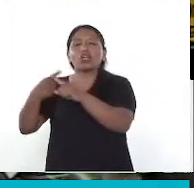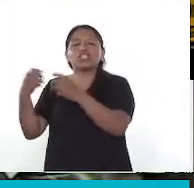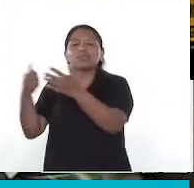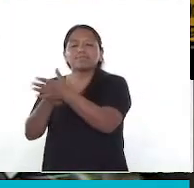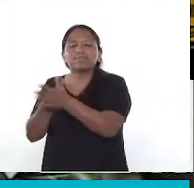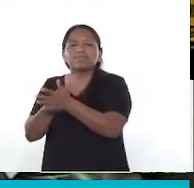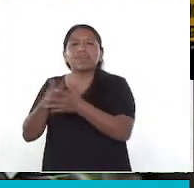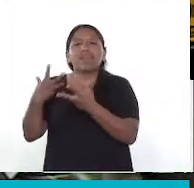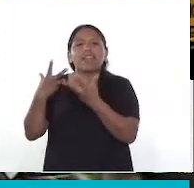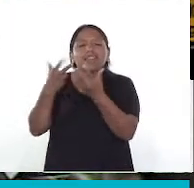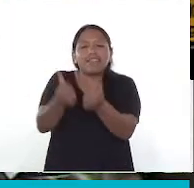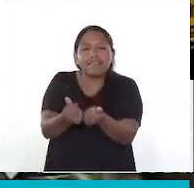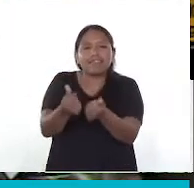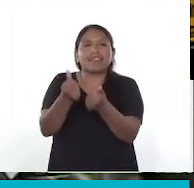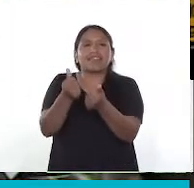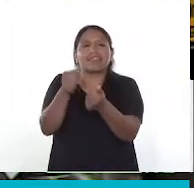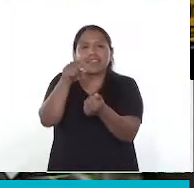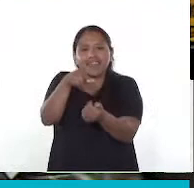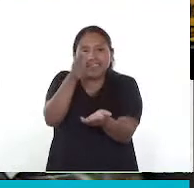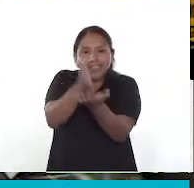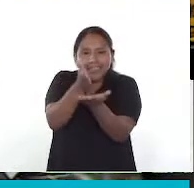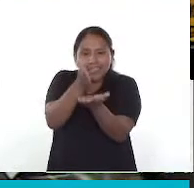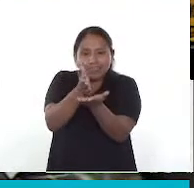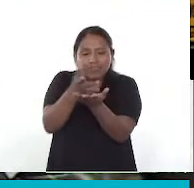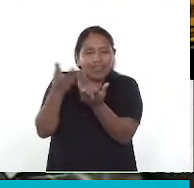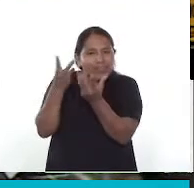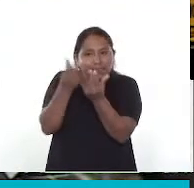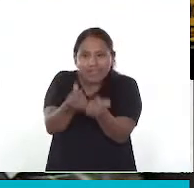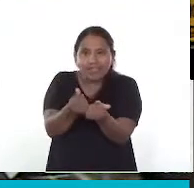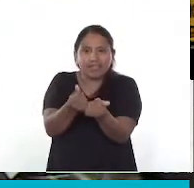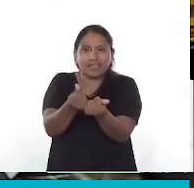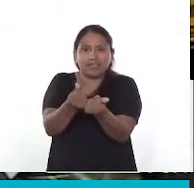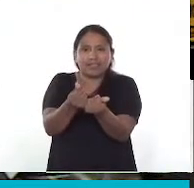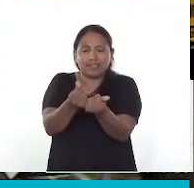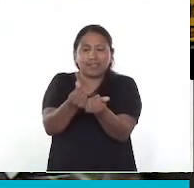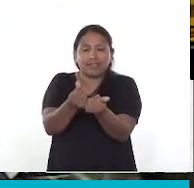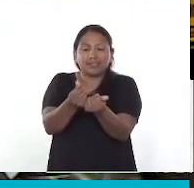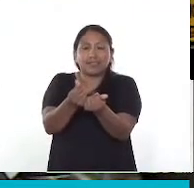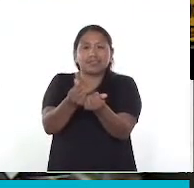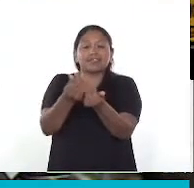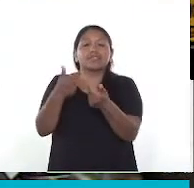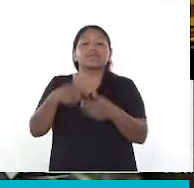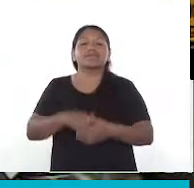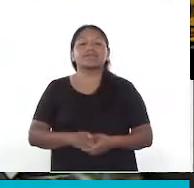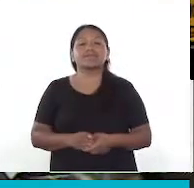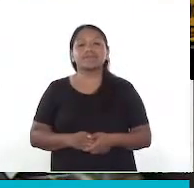defender este derecho que se ha logrado y en eso voy a destacar